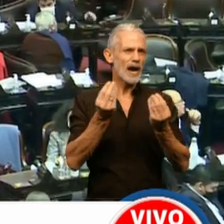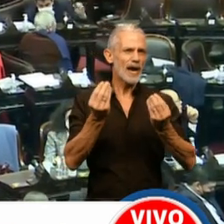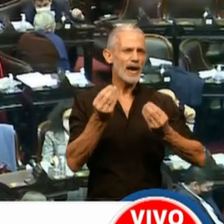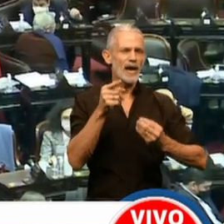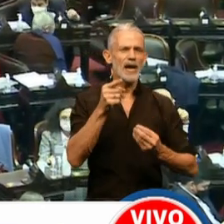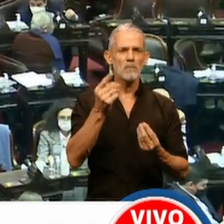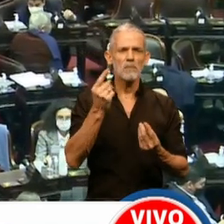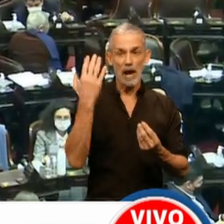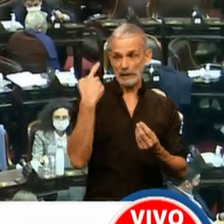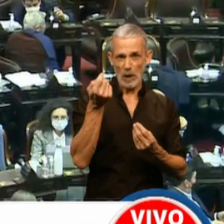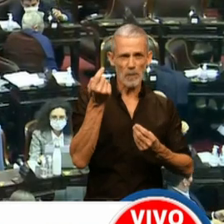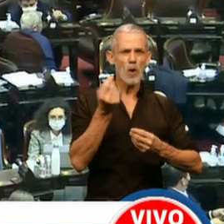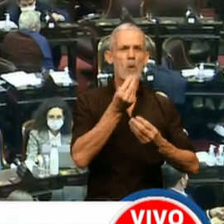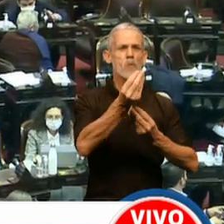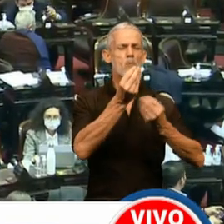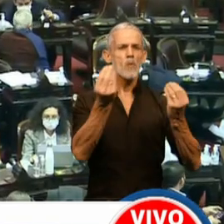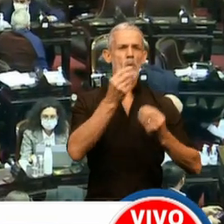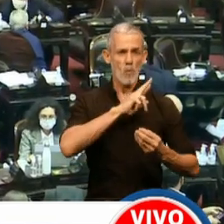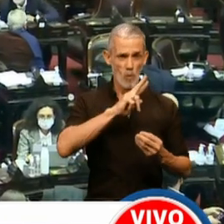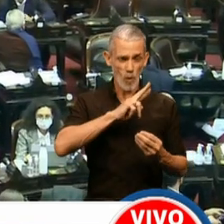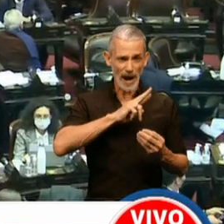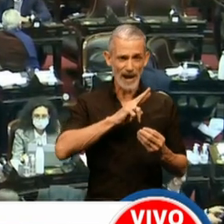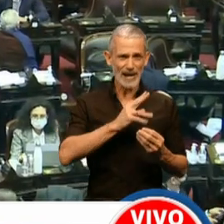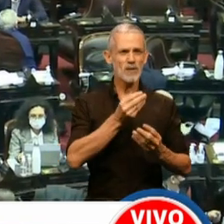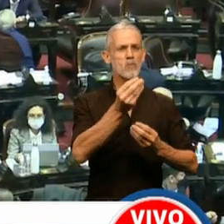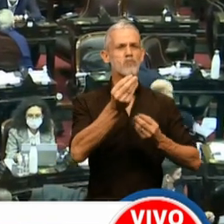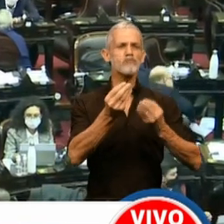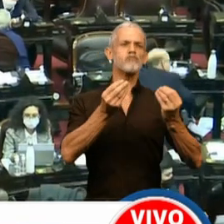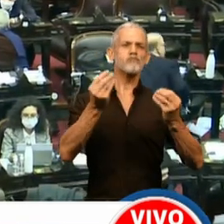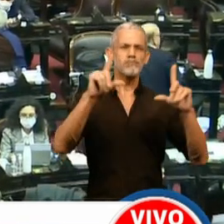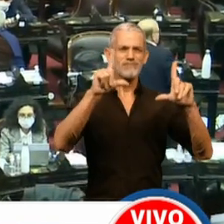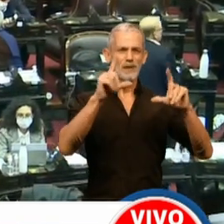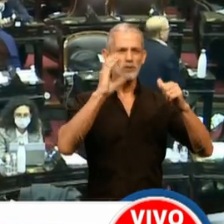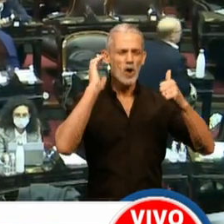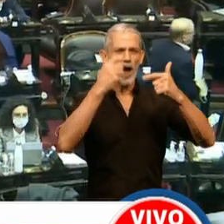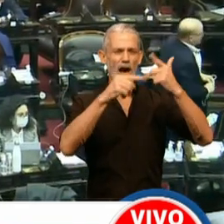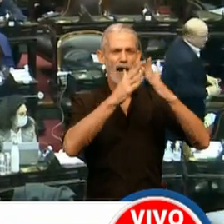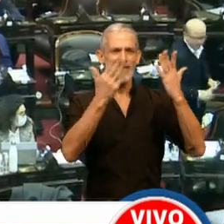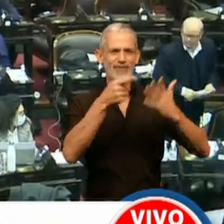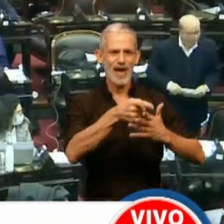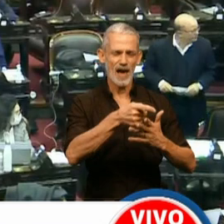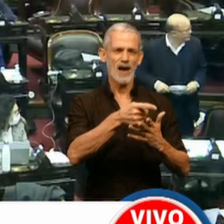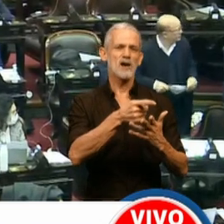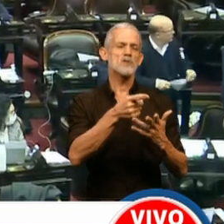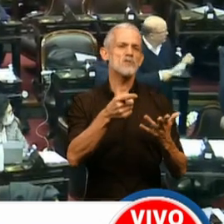bastante reciente la presencia de las mujeres en los medios al menos